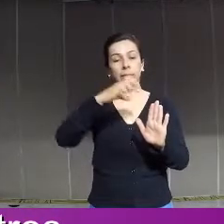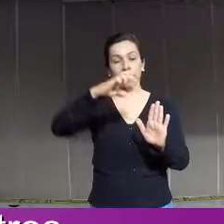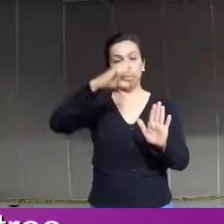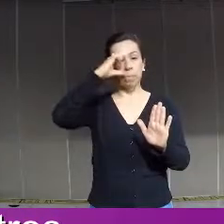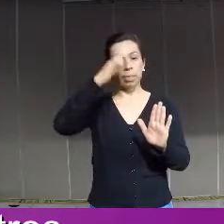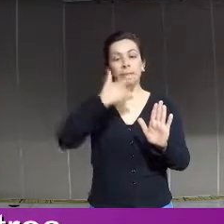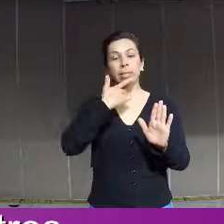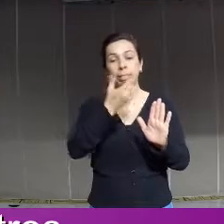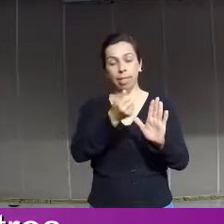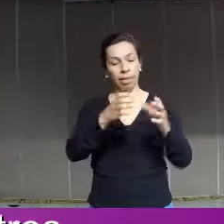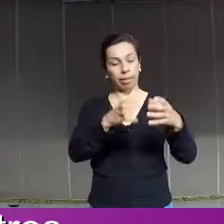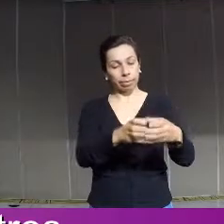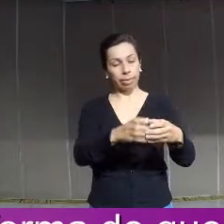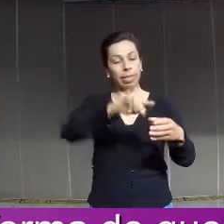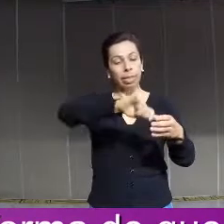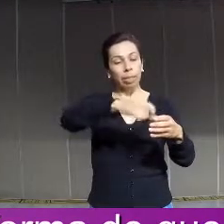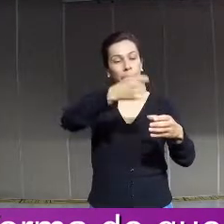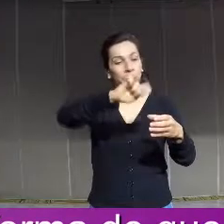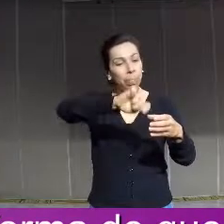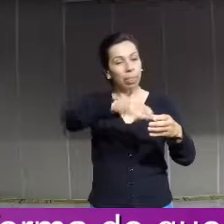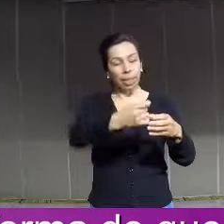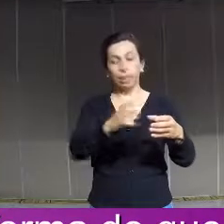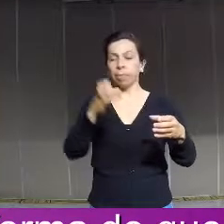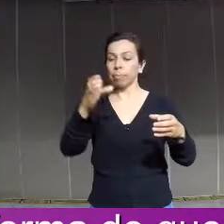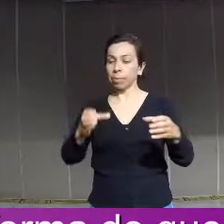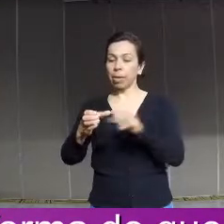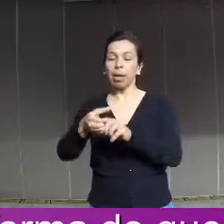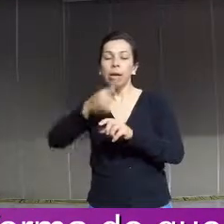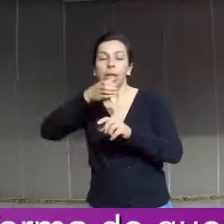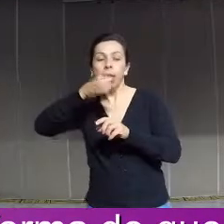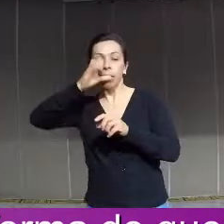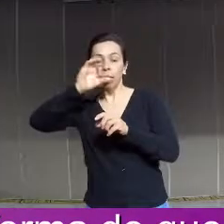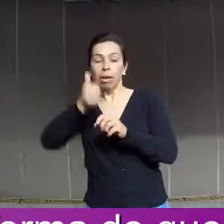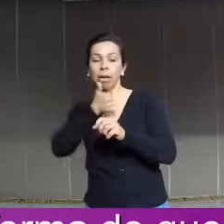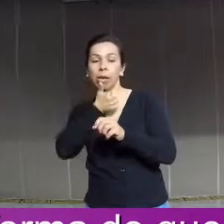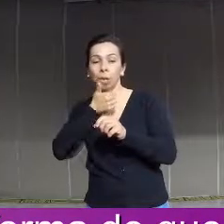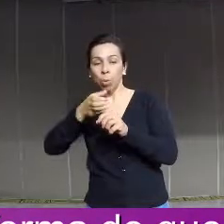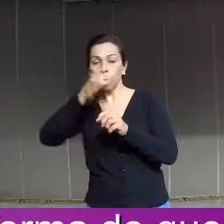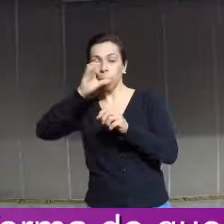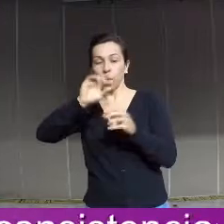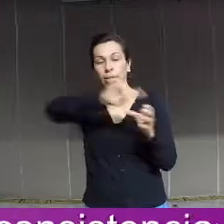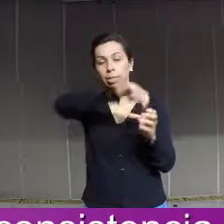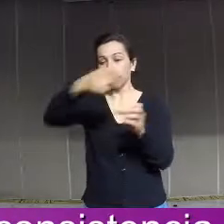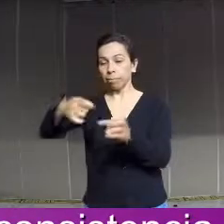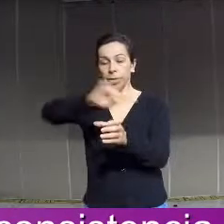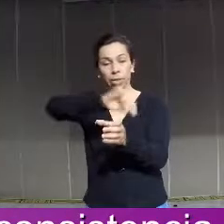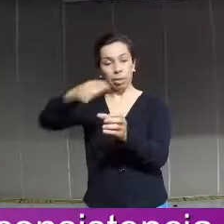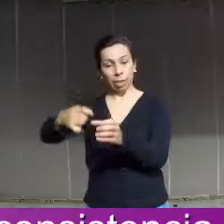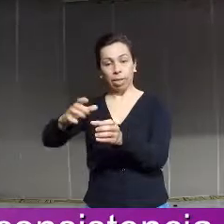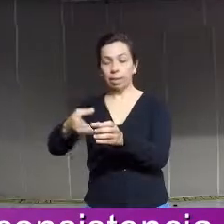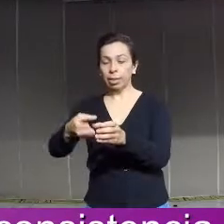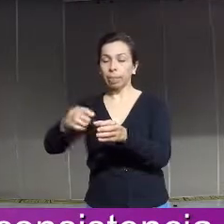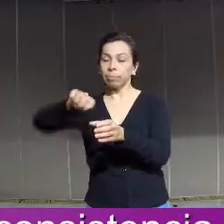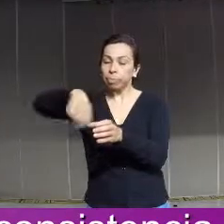videodeglución, de que se está aspirando con los líquidos, ¿sí? Si tengo consistencias muy líquidas,